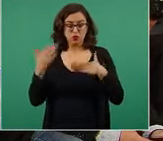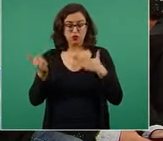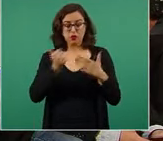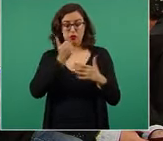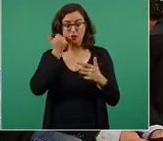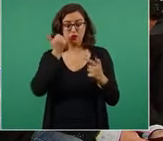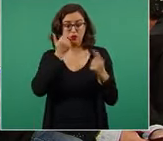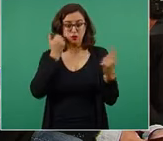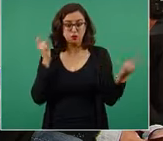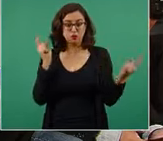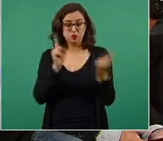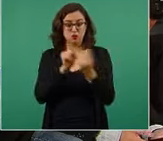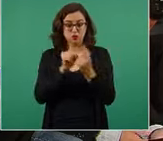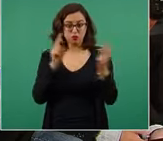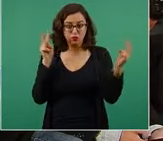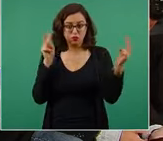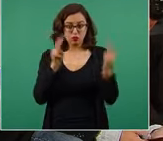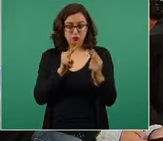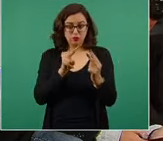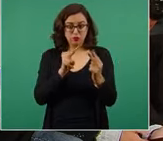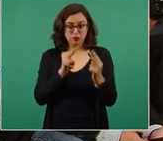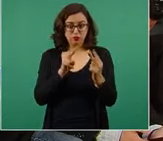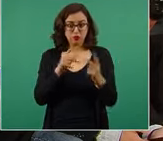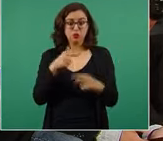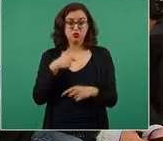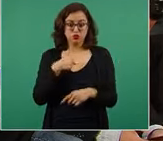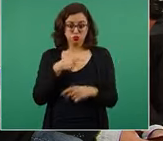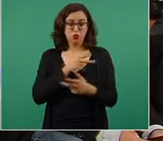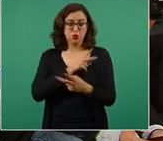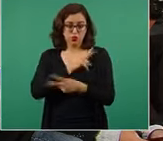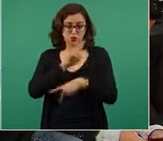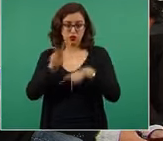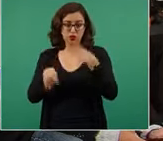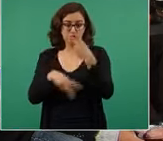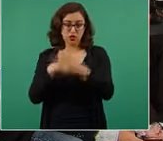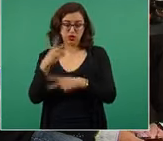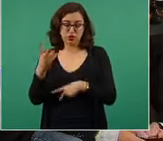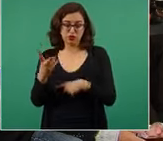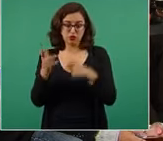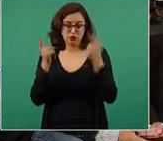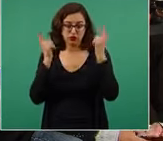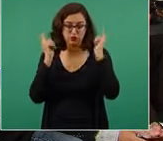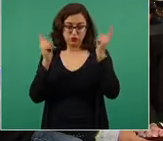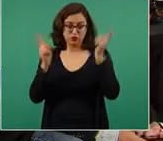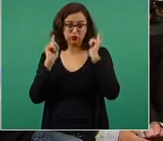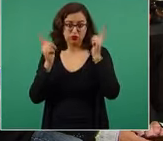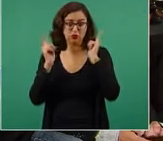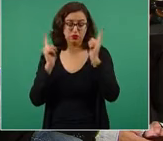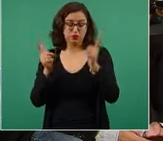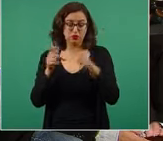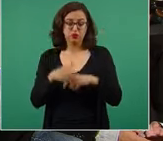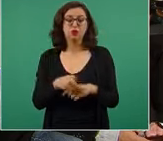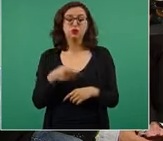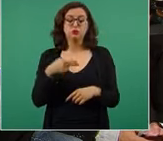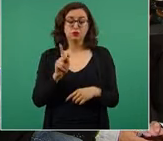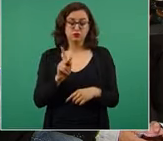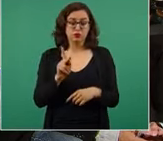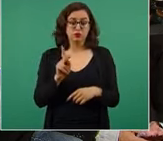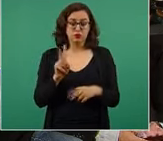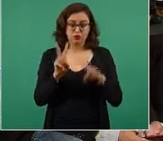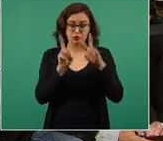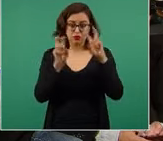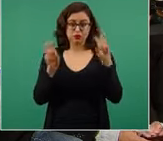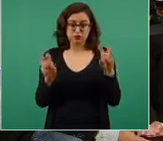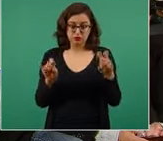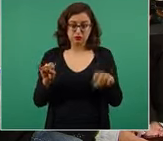escuela náutica. Espero poder también estar por ahí, pero sí, me parece que hay un asunto muy interesante porque parece